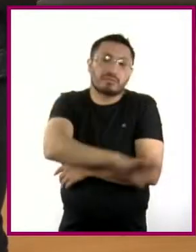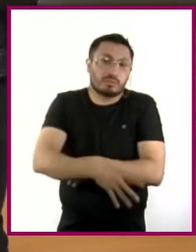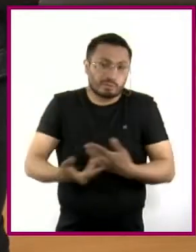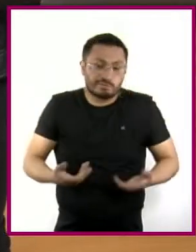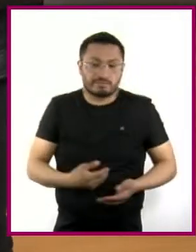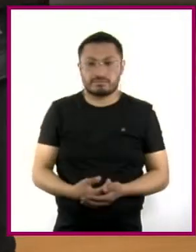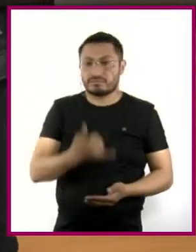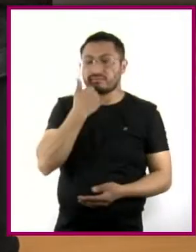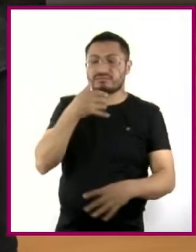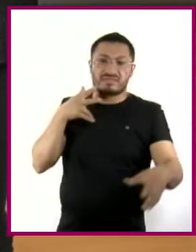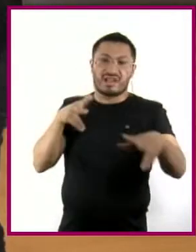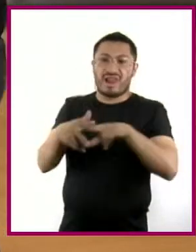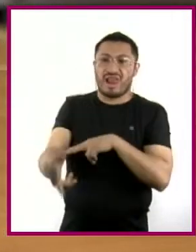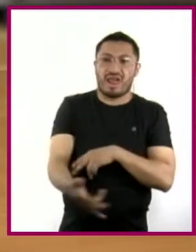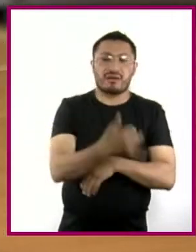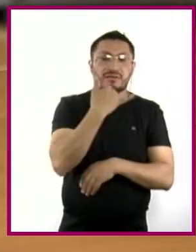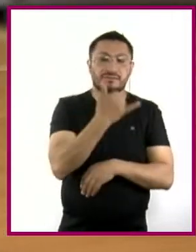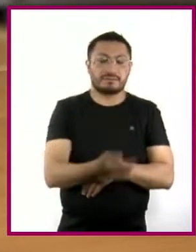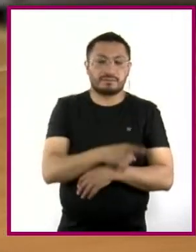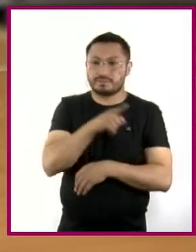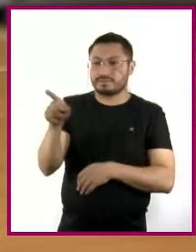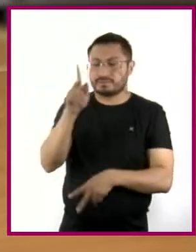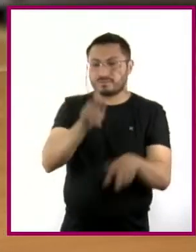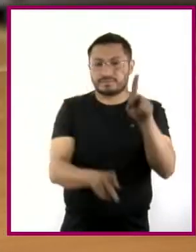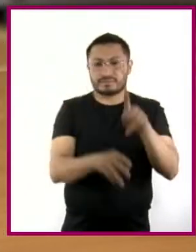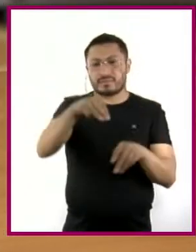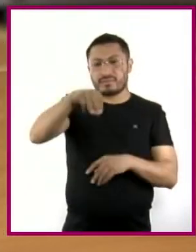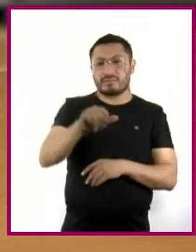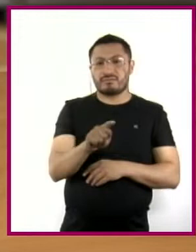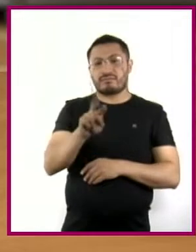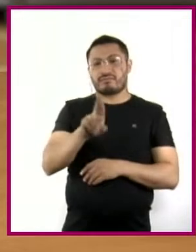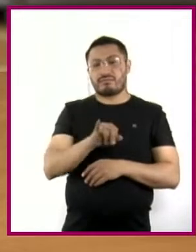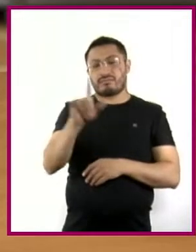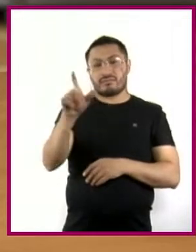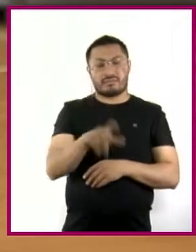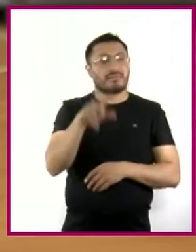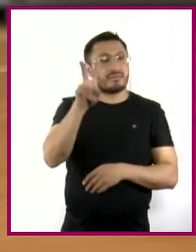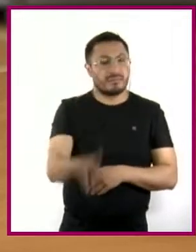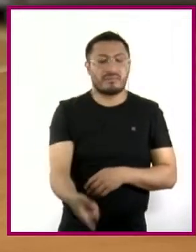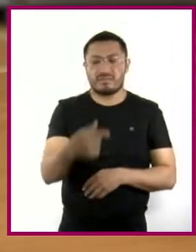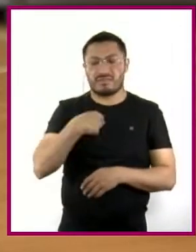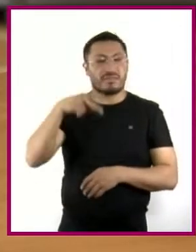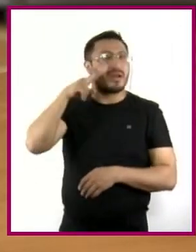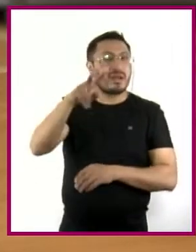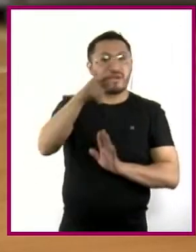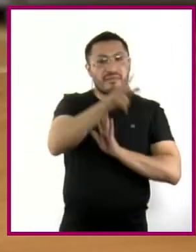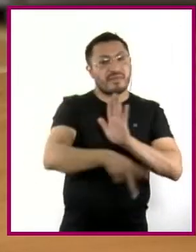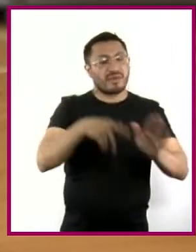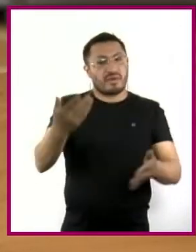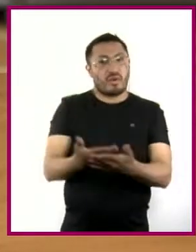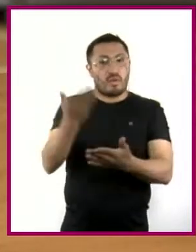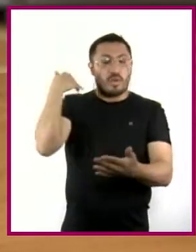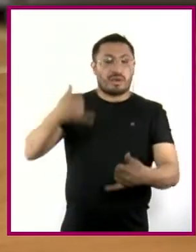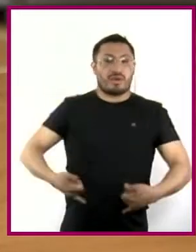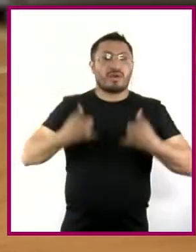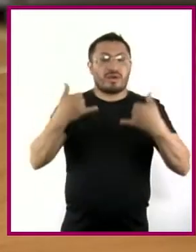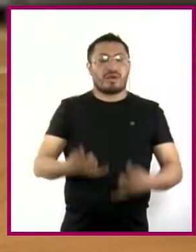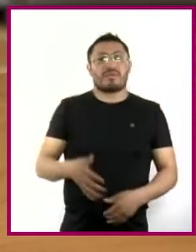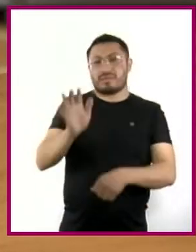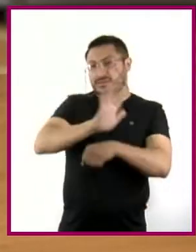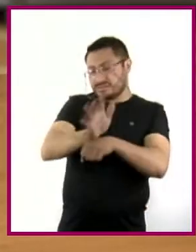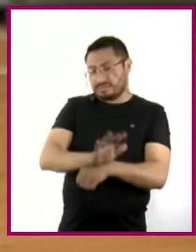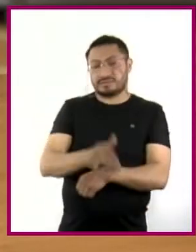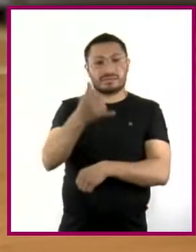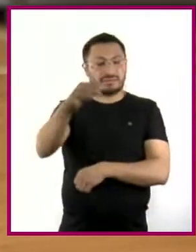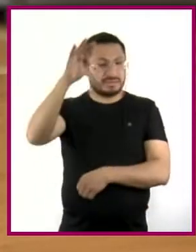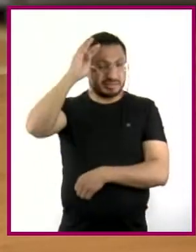Perdón que interrumpa. Estaban hablando de Matrix, ¿verdad? Yo vi esa película de chavo cuando salió en el cine y también pensé